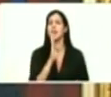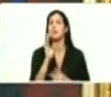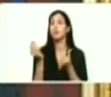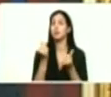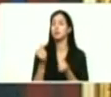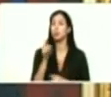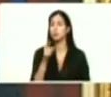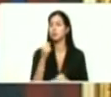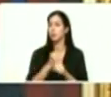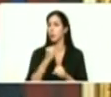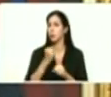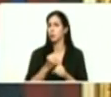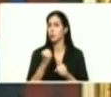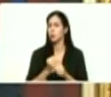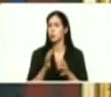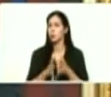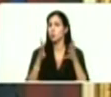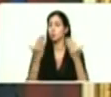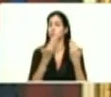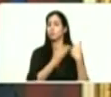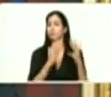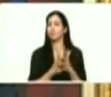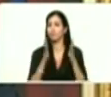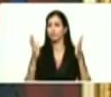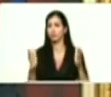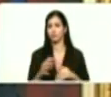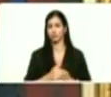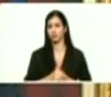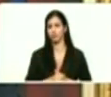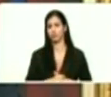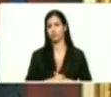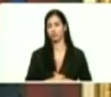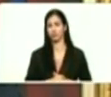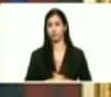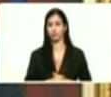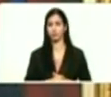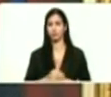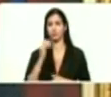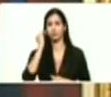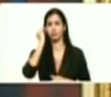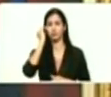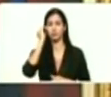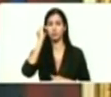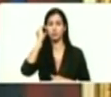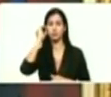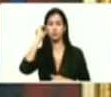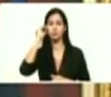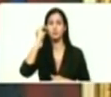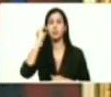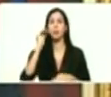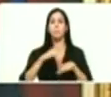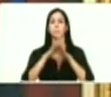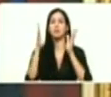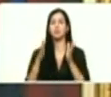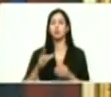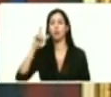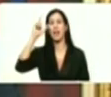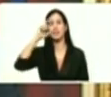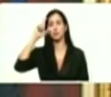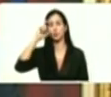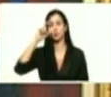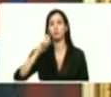usted tiene un papel aquí vital Rodolfo Medina ministro compañero Jesús Faría